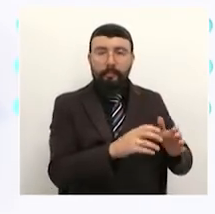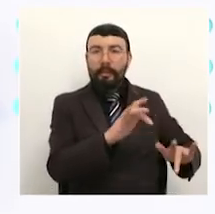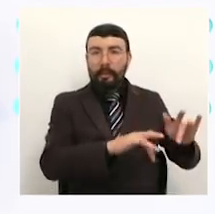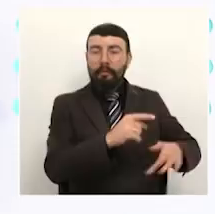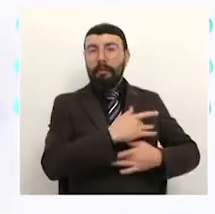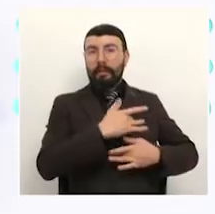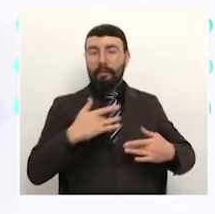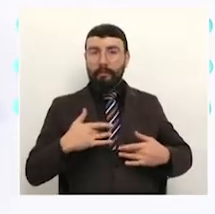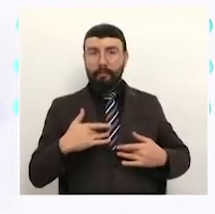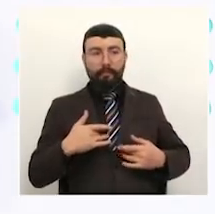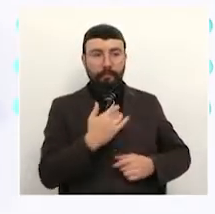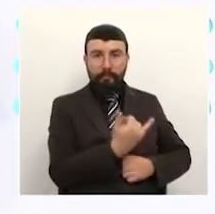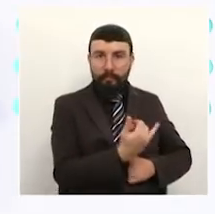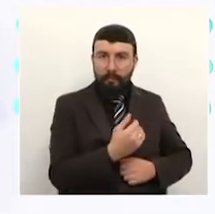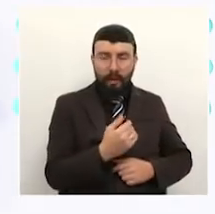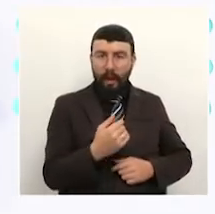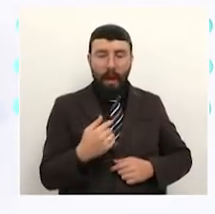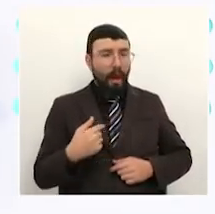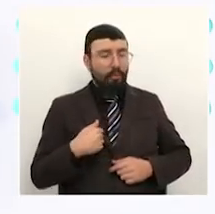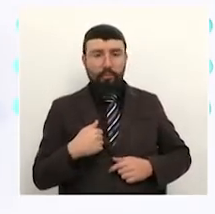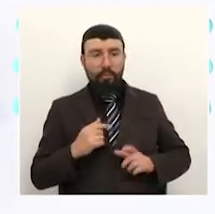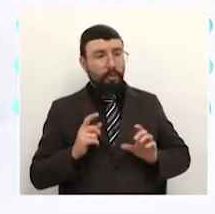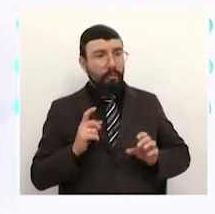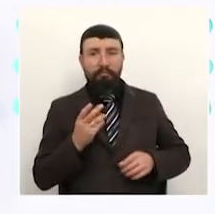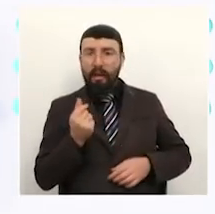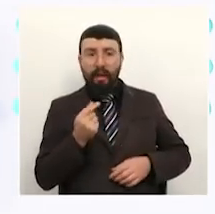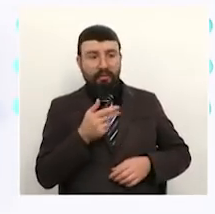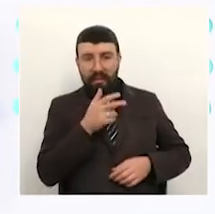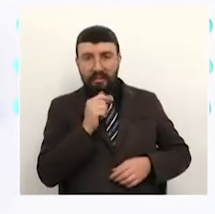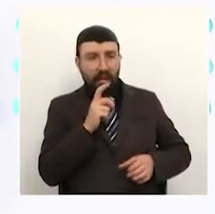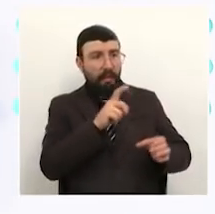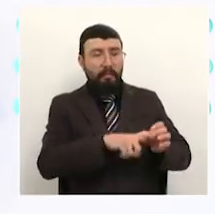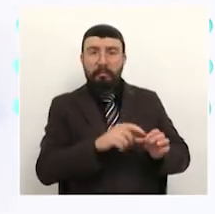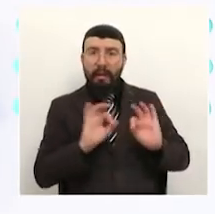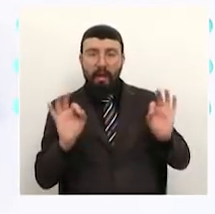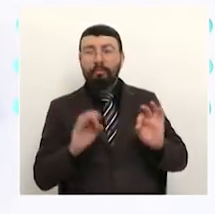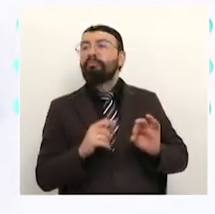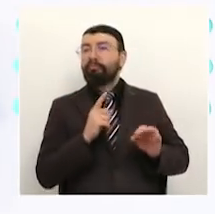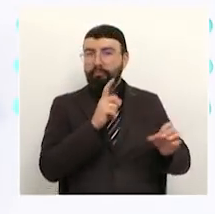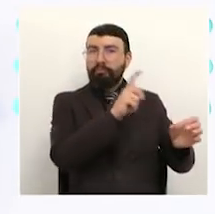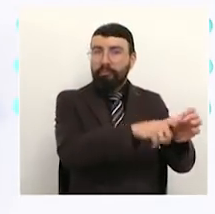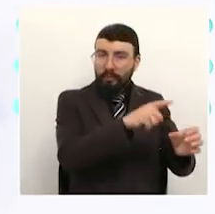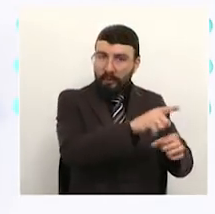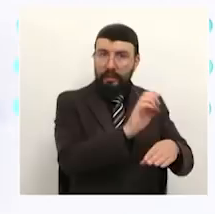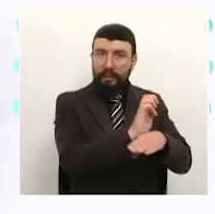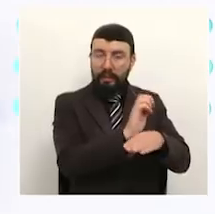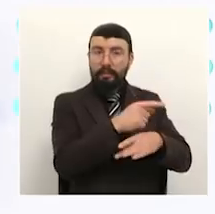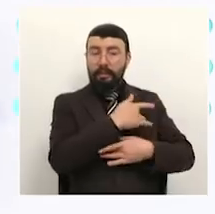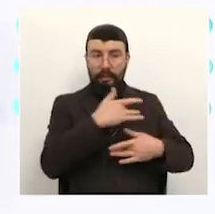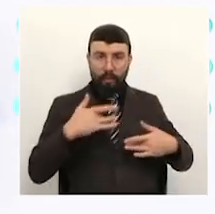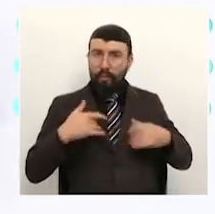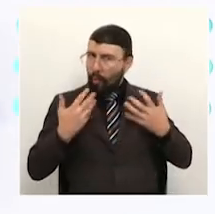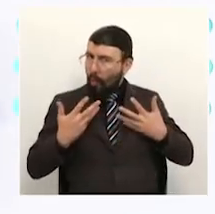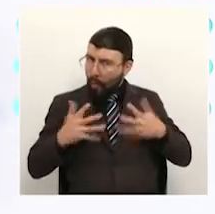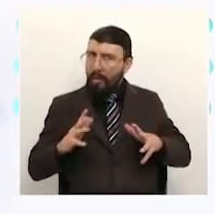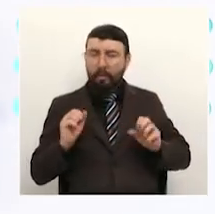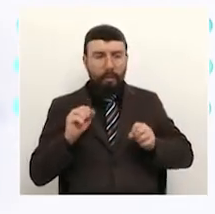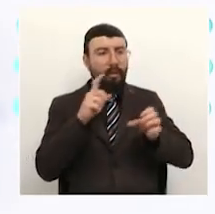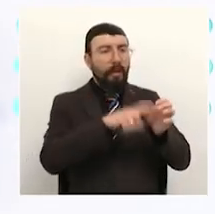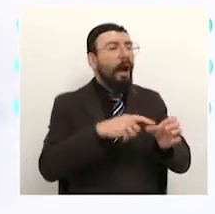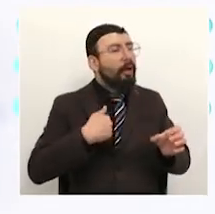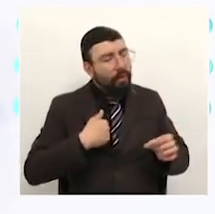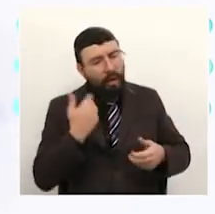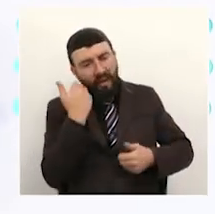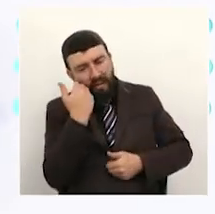por lo tanto así que no tengan carnet ha sido no está la plata o lo que sea se supone que en una entidad de salud cualquiera yo podría ir y decir vive mi situación